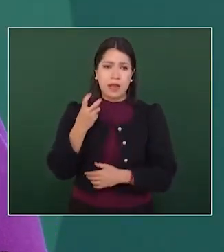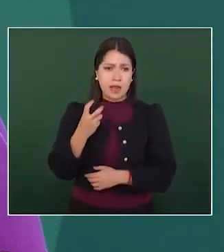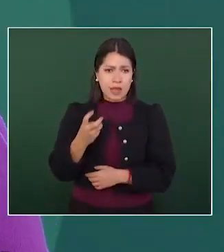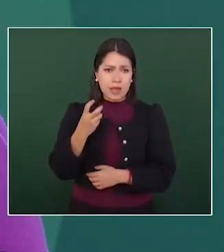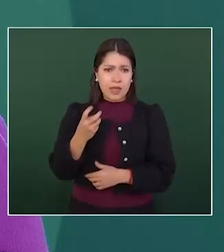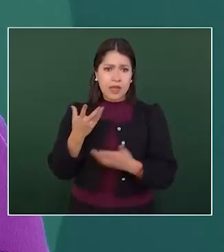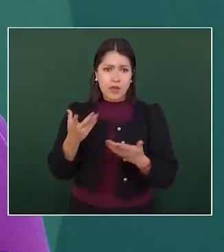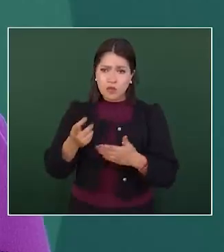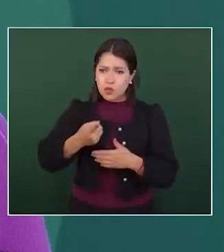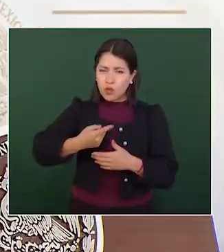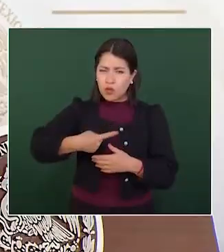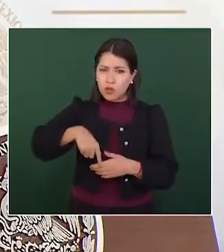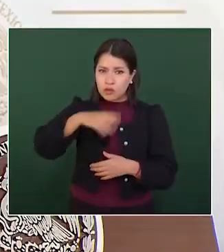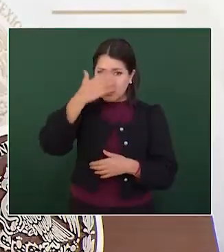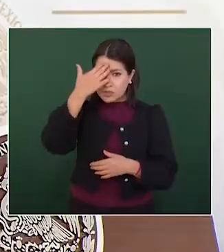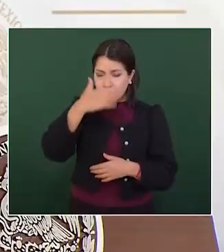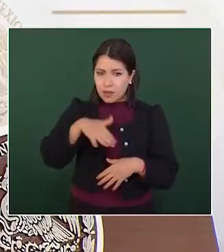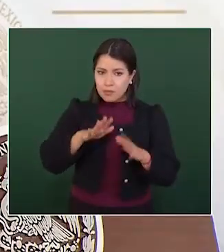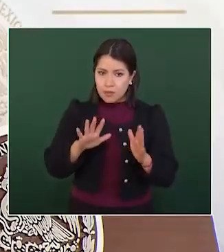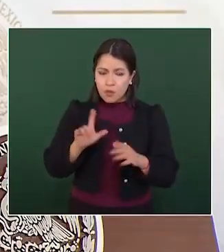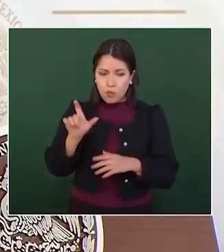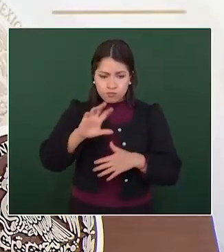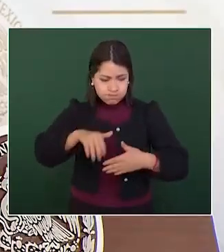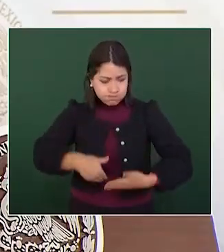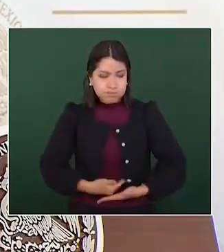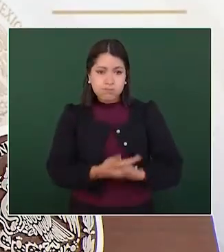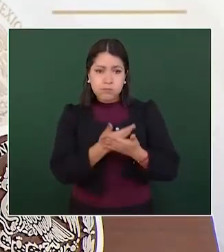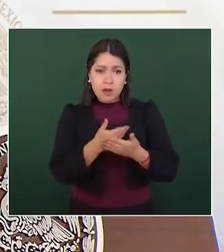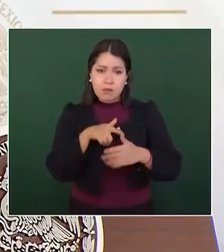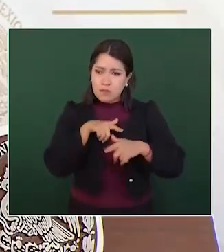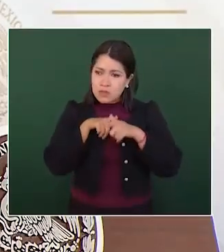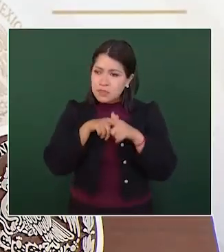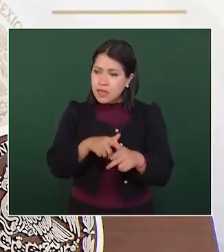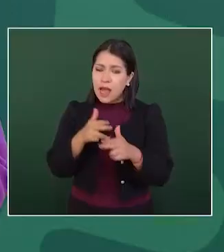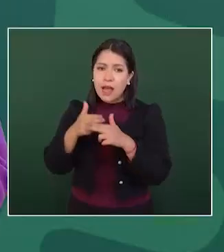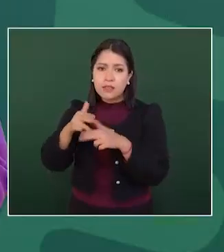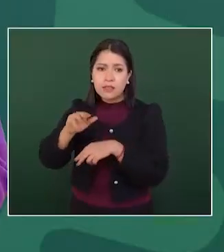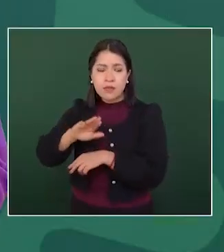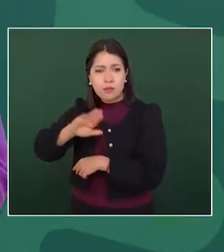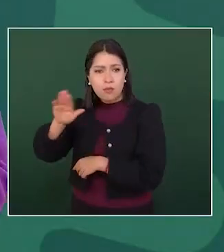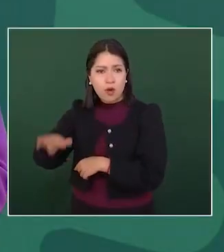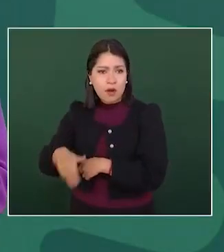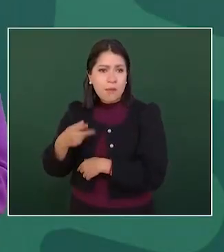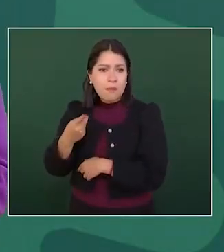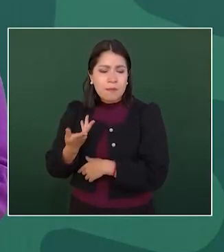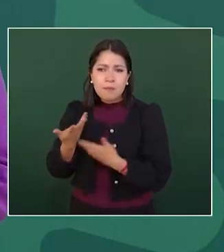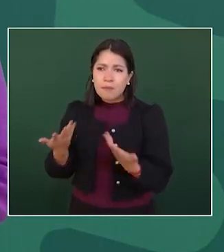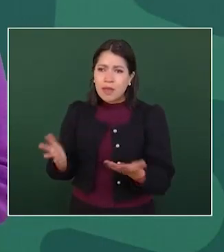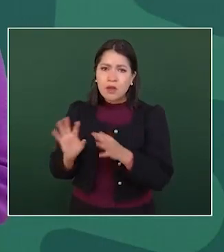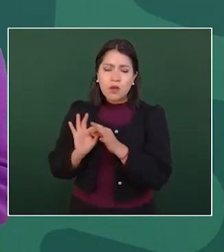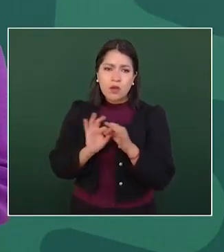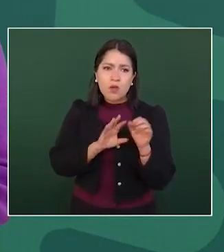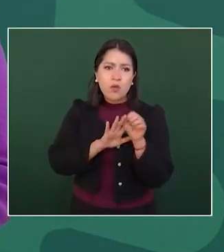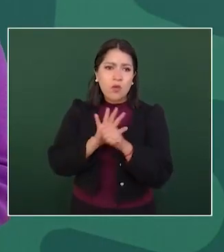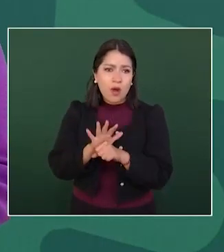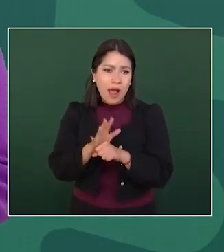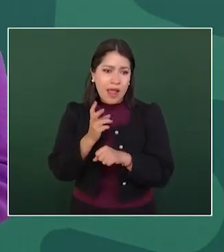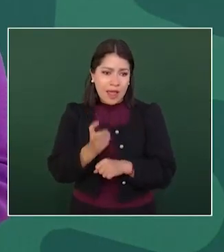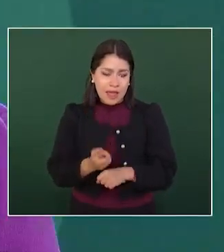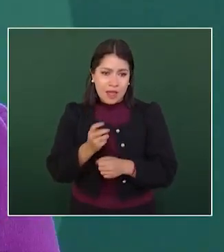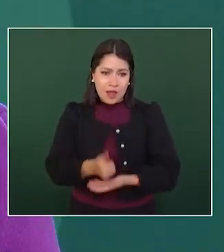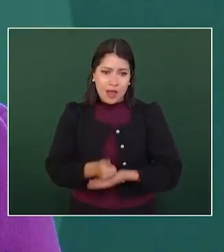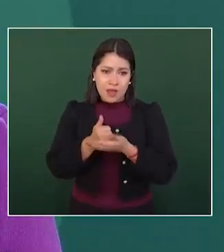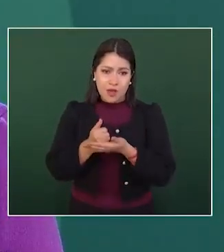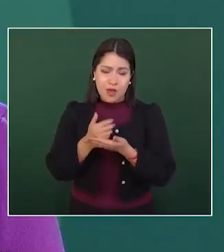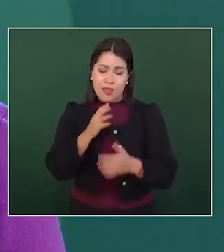es lo que conocemos al nacer, lo que prevalecerá al morir, lo que nos une, es lo que nos alegra, lo que nos sana, lo que nos